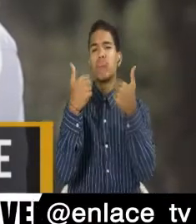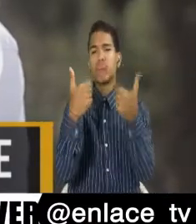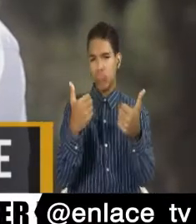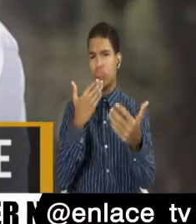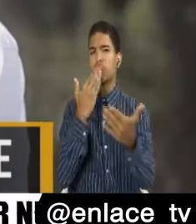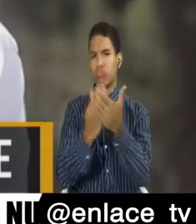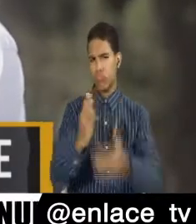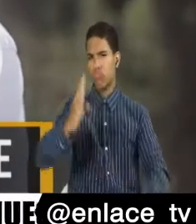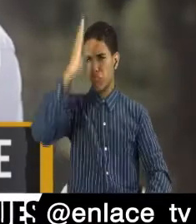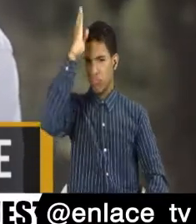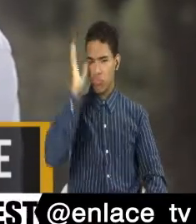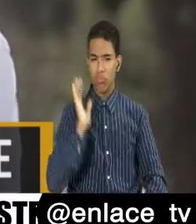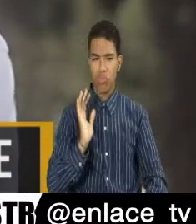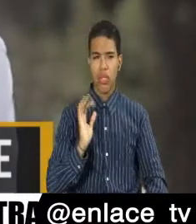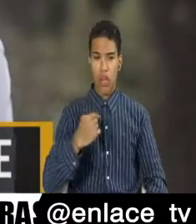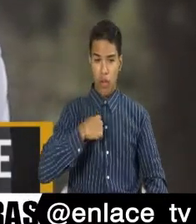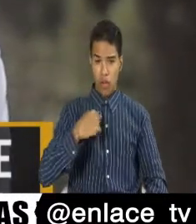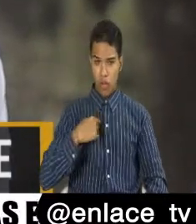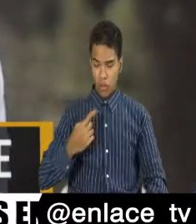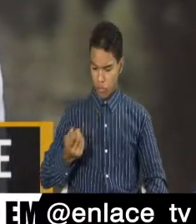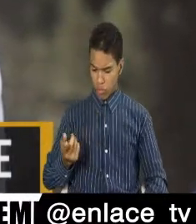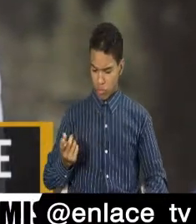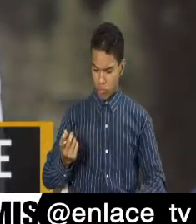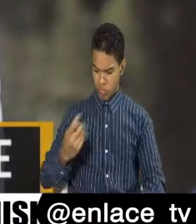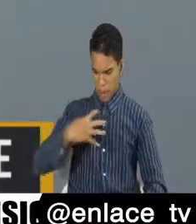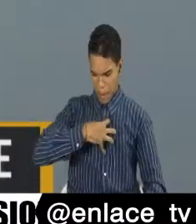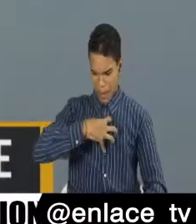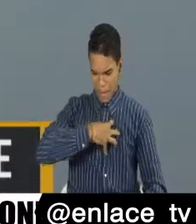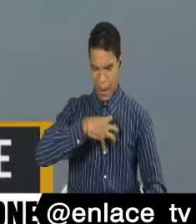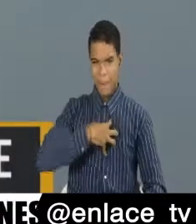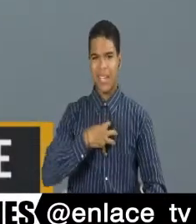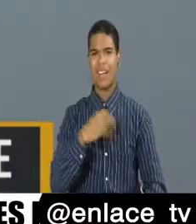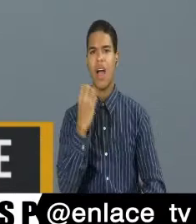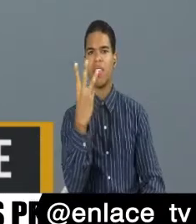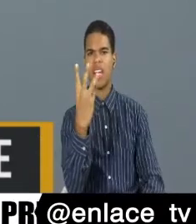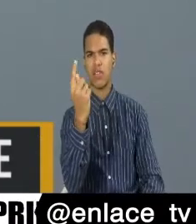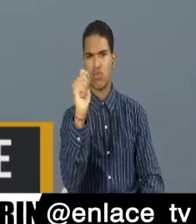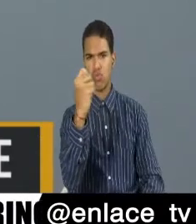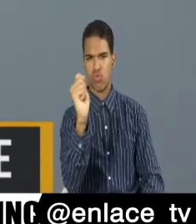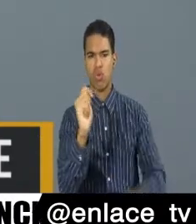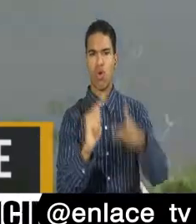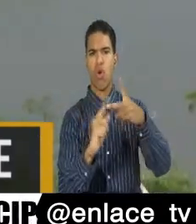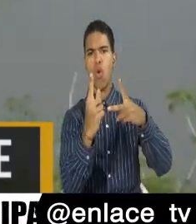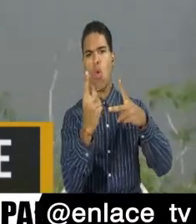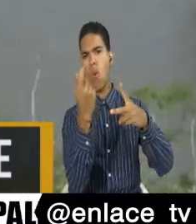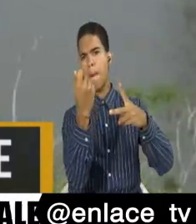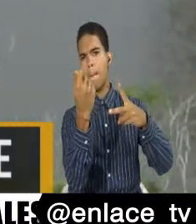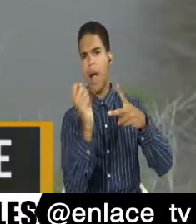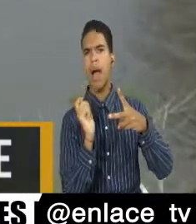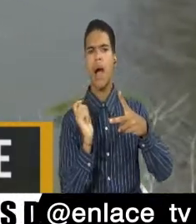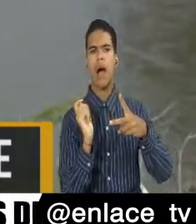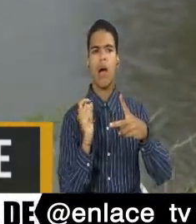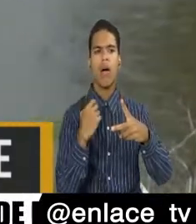porque obtuve 3 medallas de oro y una de plata. Vale la pena porque